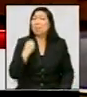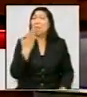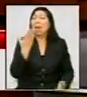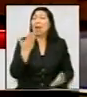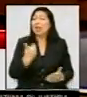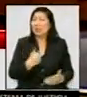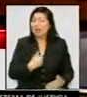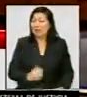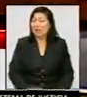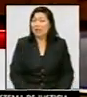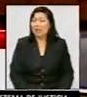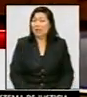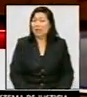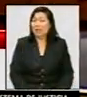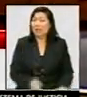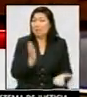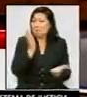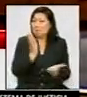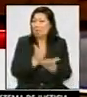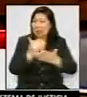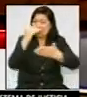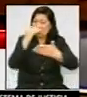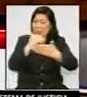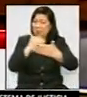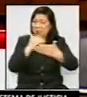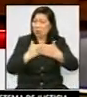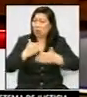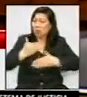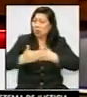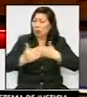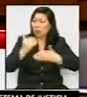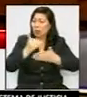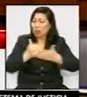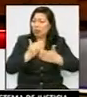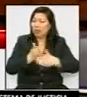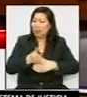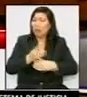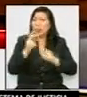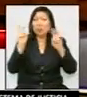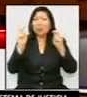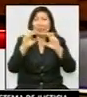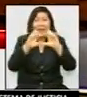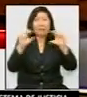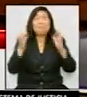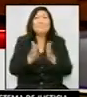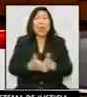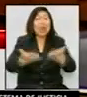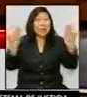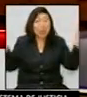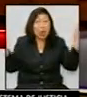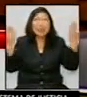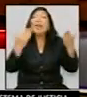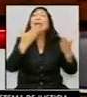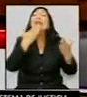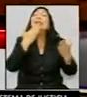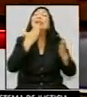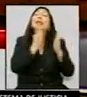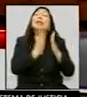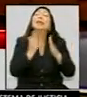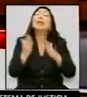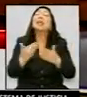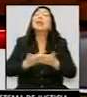mediática, que es la que impone la agenda diaria permanentemente a través de sus titulares. ¿Y a quién pertenece esa